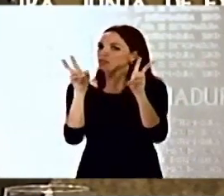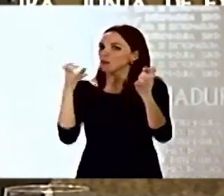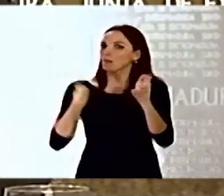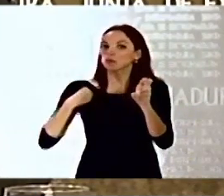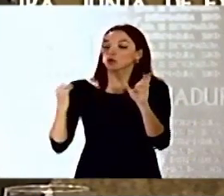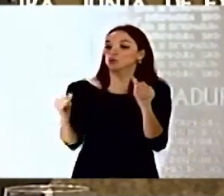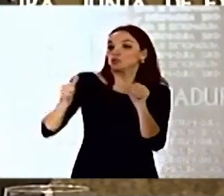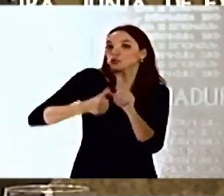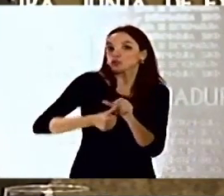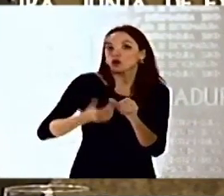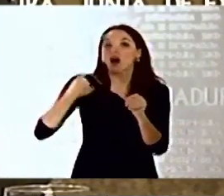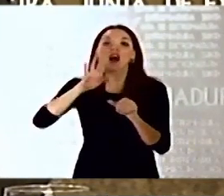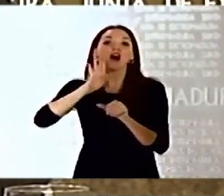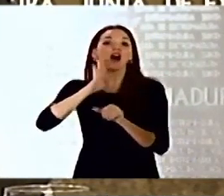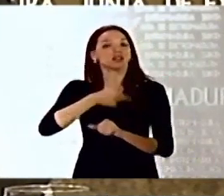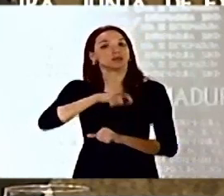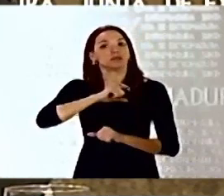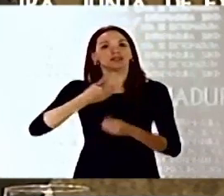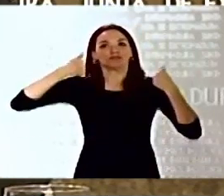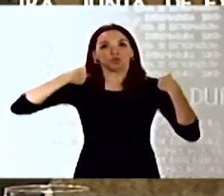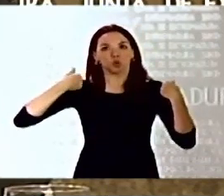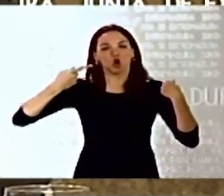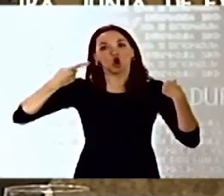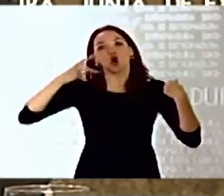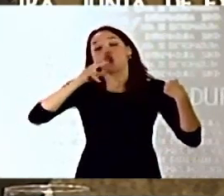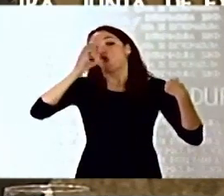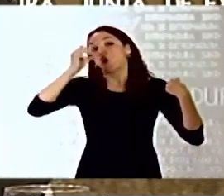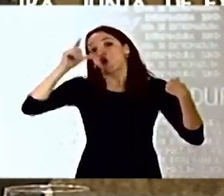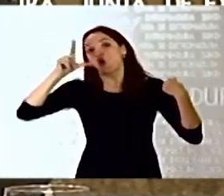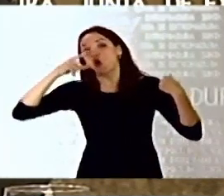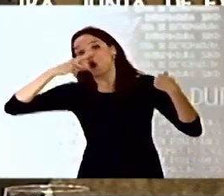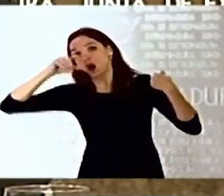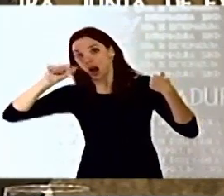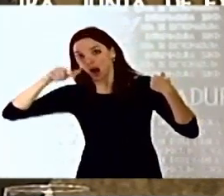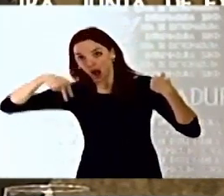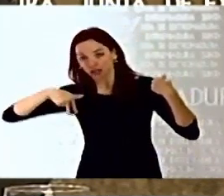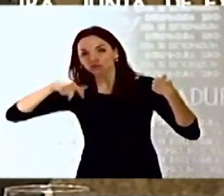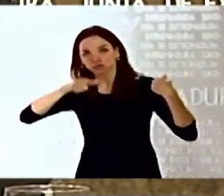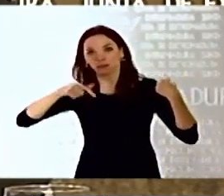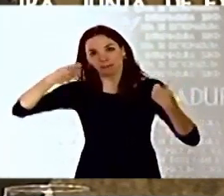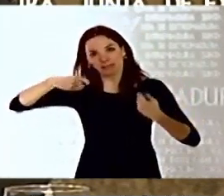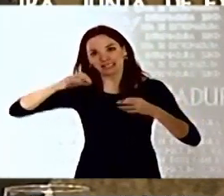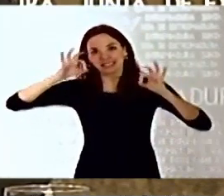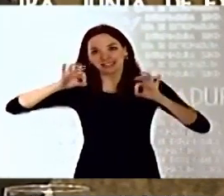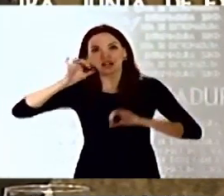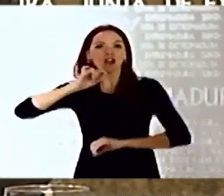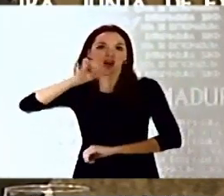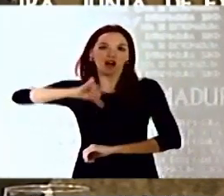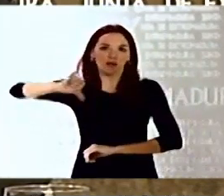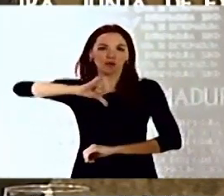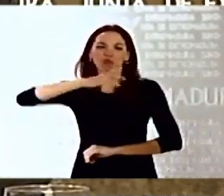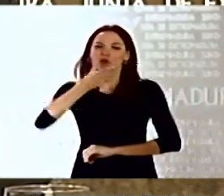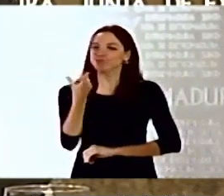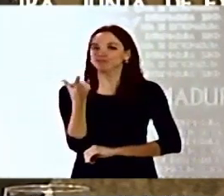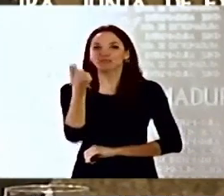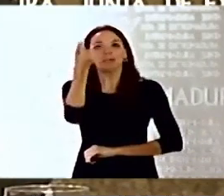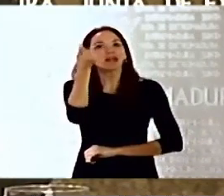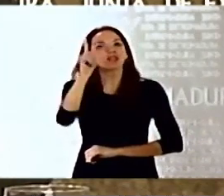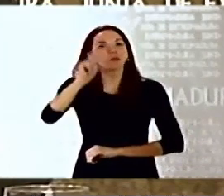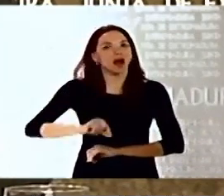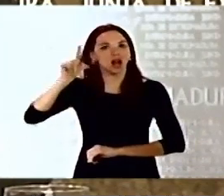sido comisario de Agricultura, Phil Hogan, debido a los precios tan bajísimos del aceite. Por primera vez